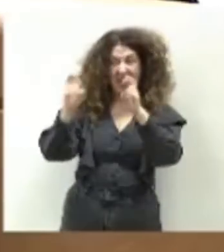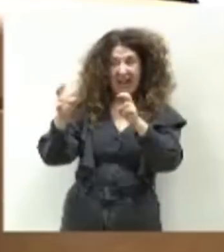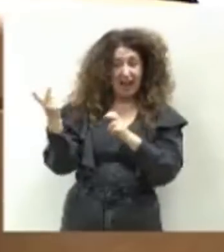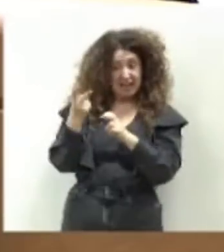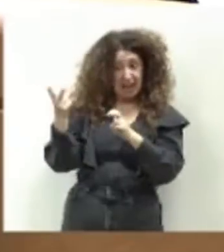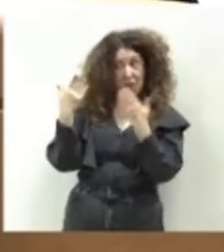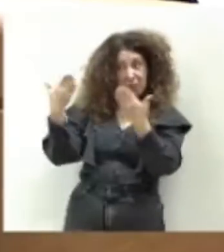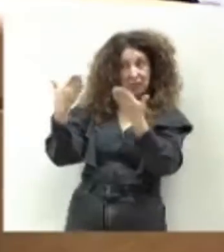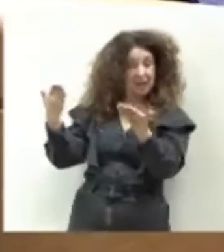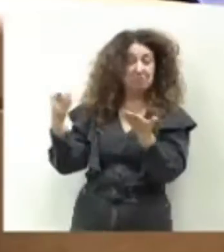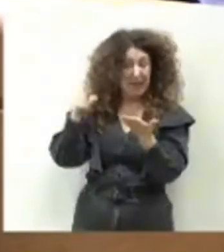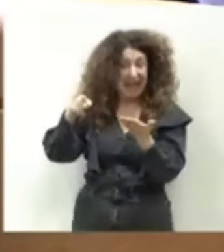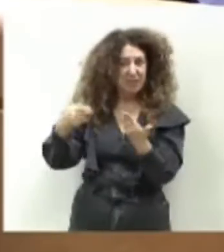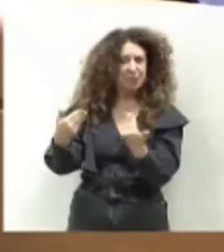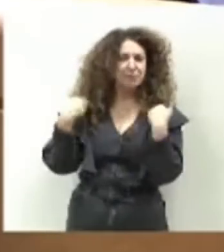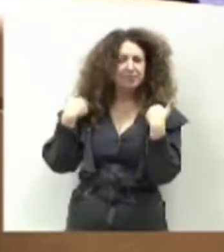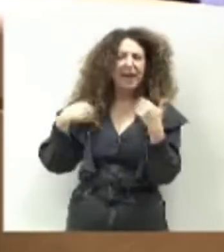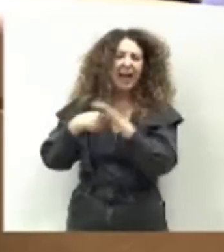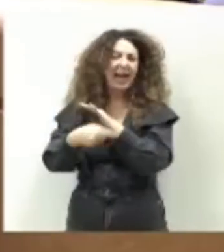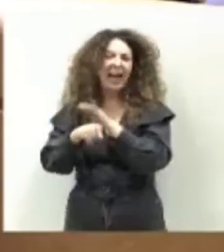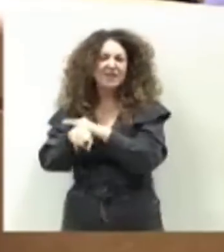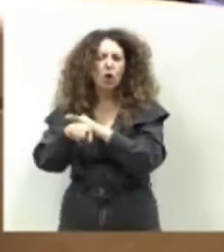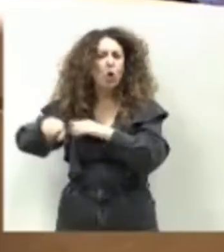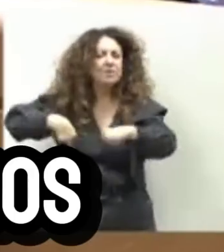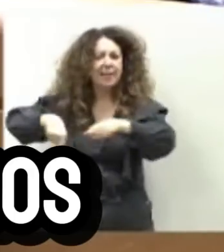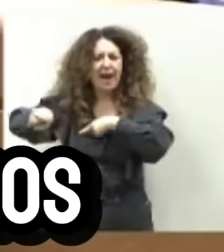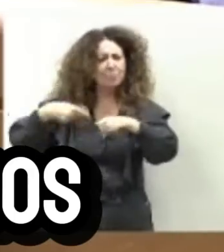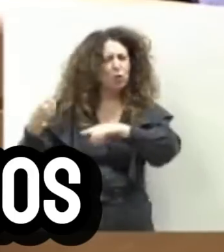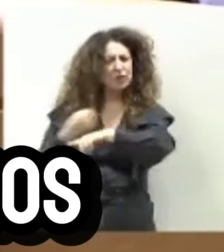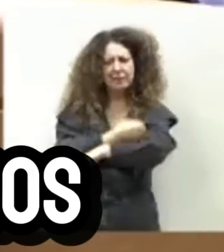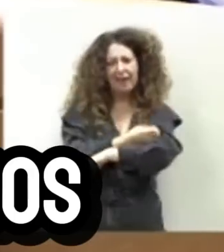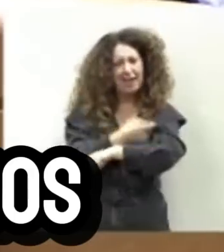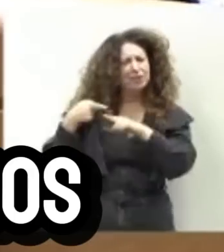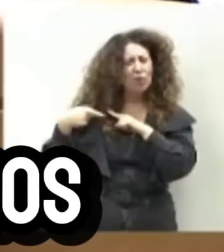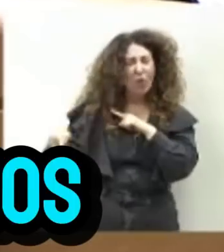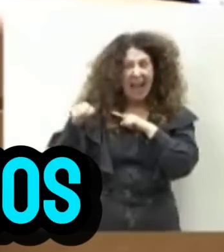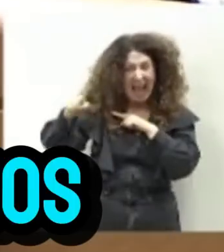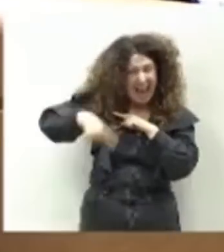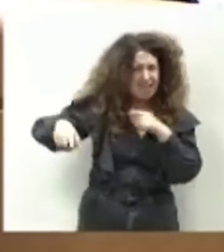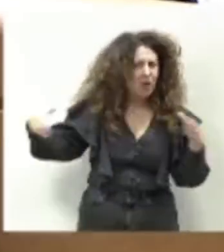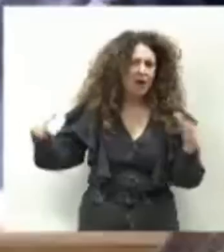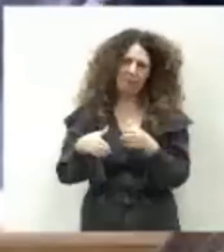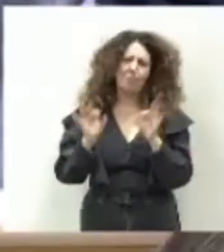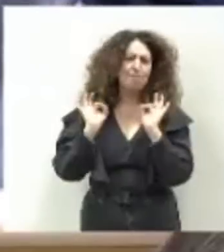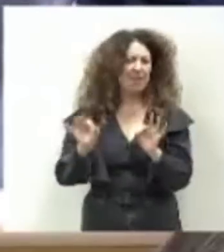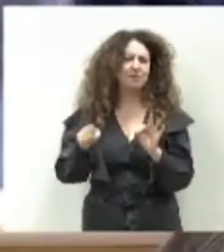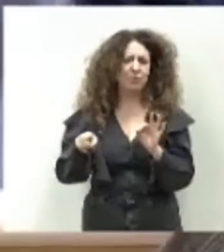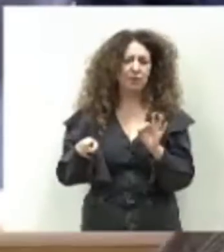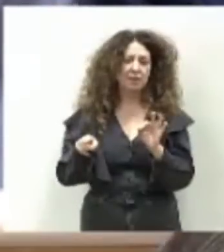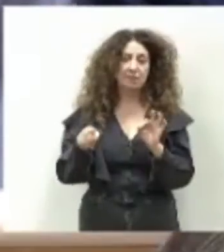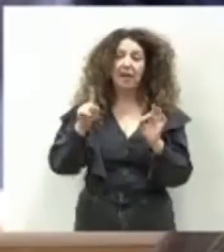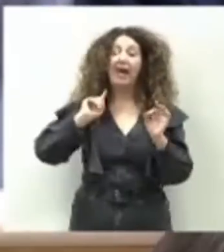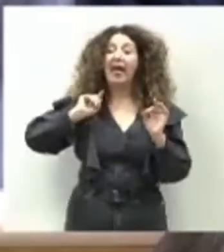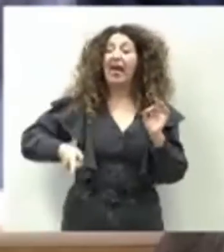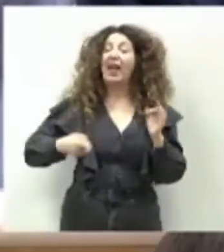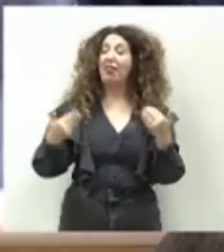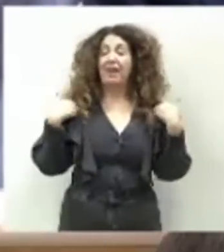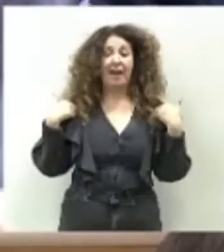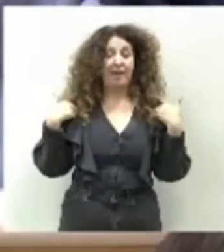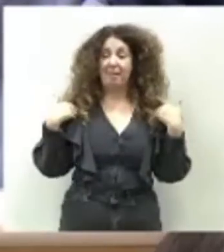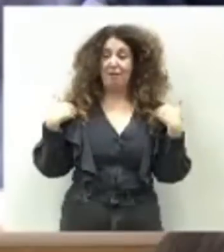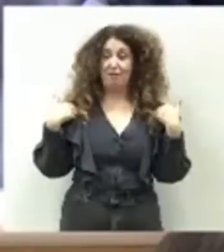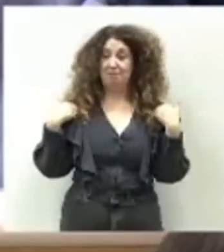gestionan el transporte ferroviario cada día en nuestro país, exactamente los mismos y bajo la misma dirección. Por